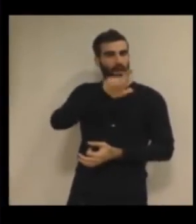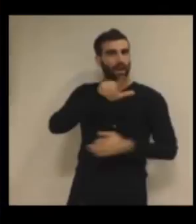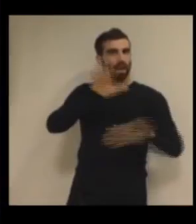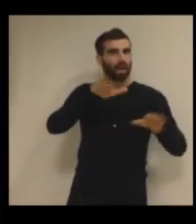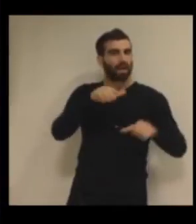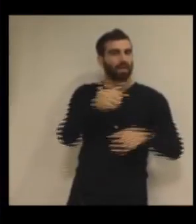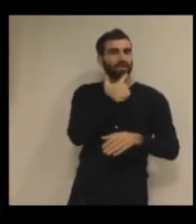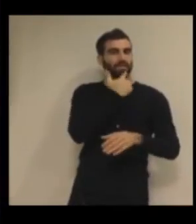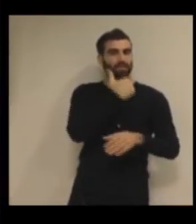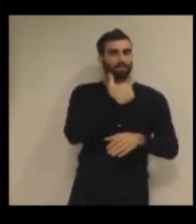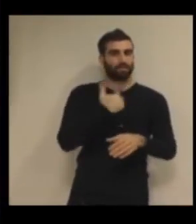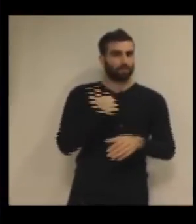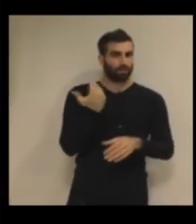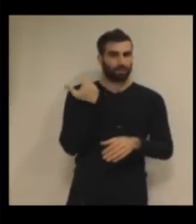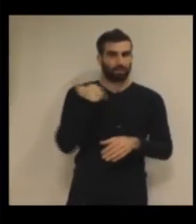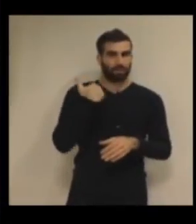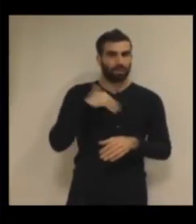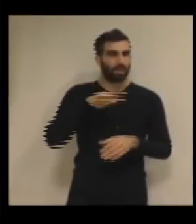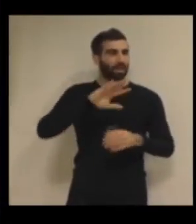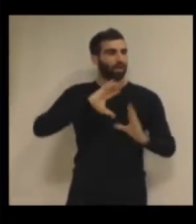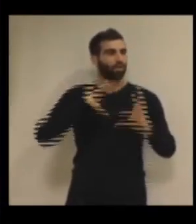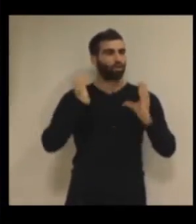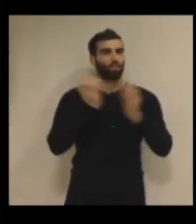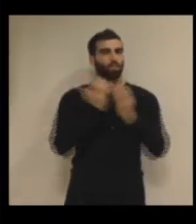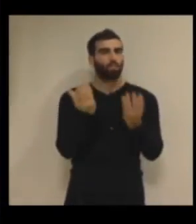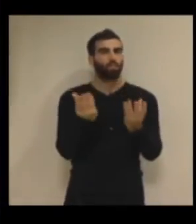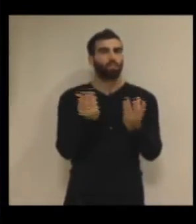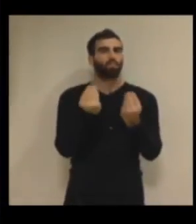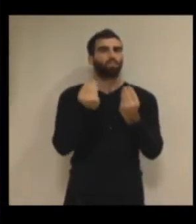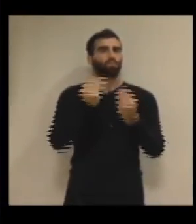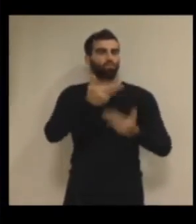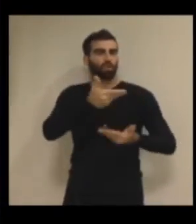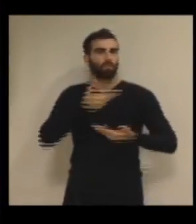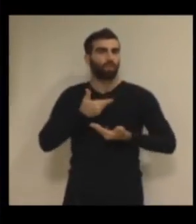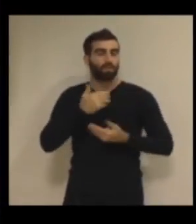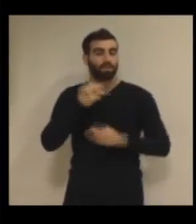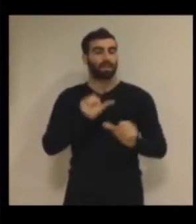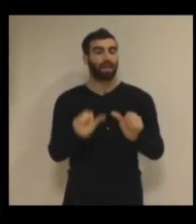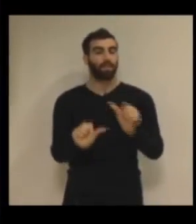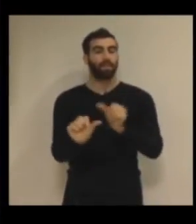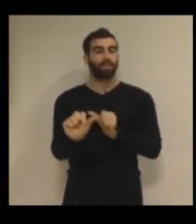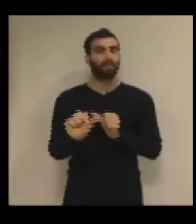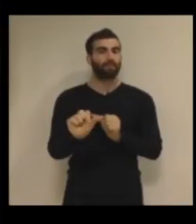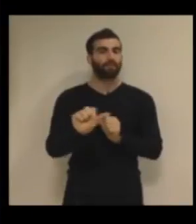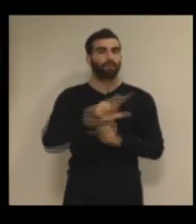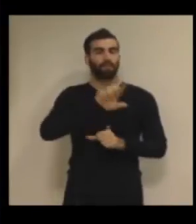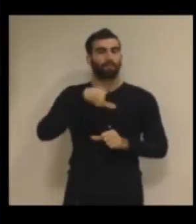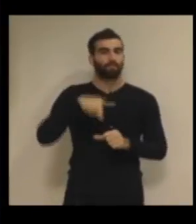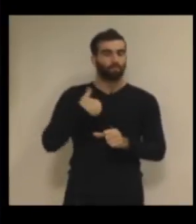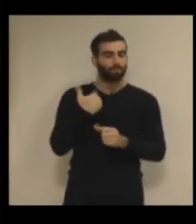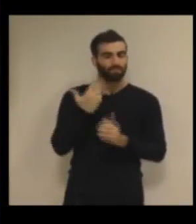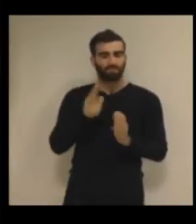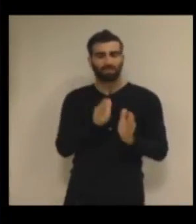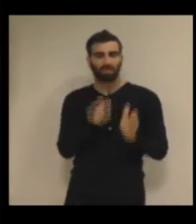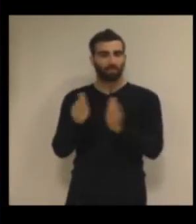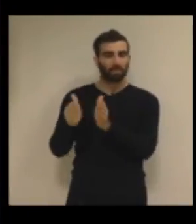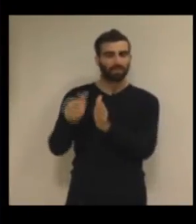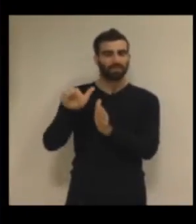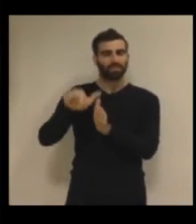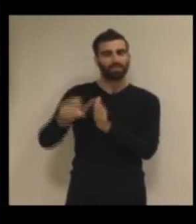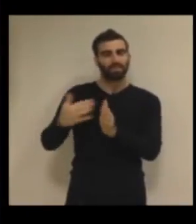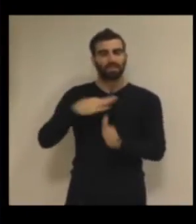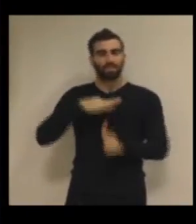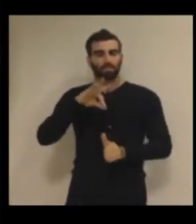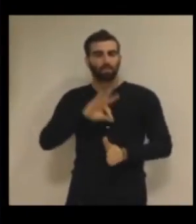utilidad a muchos más colectivos. Y entonces, a partir de esto, pues se iba viendo. De todos modos, en esa parte, como digo yo, puede dar